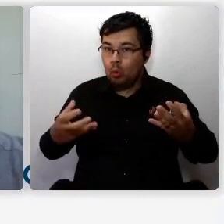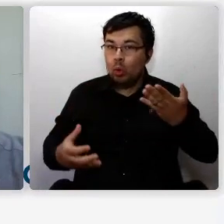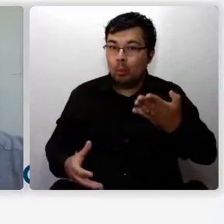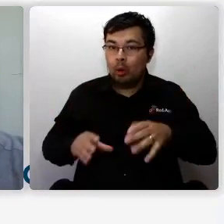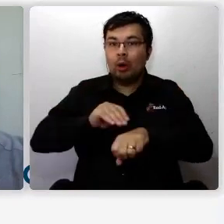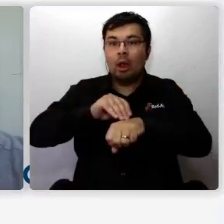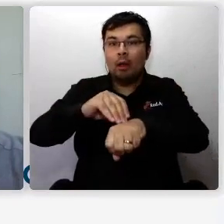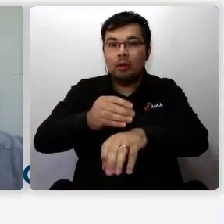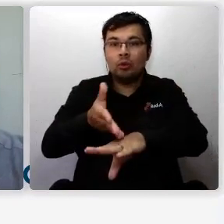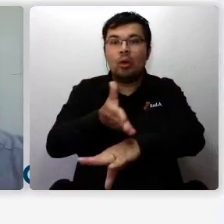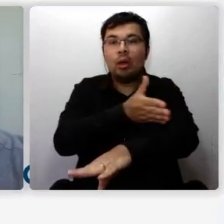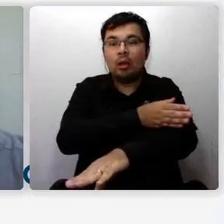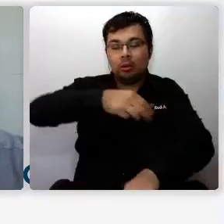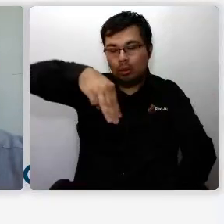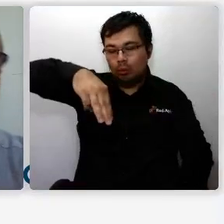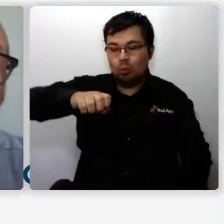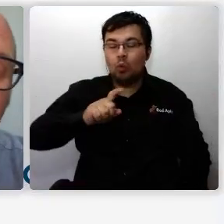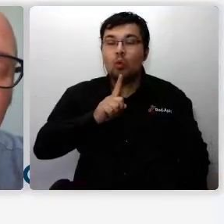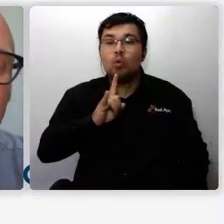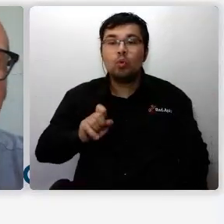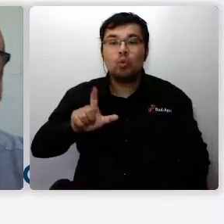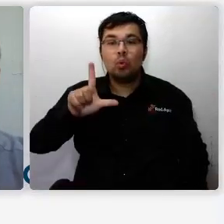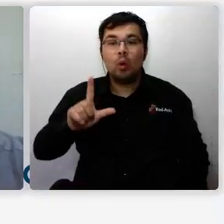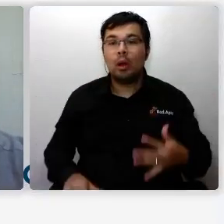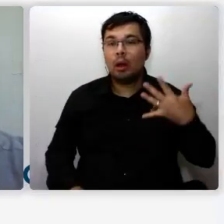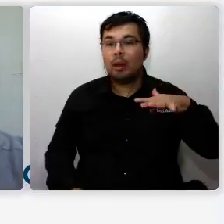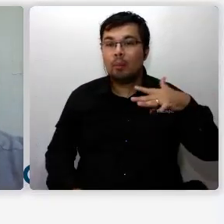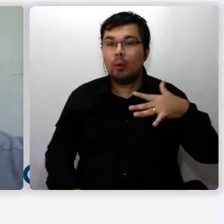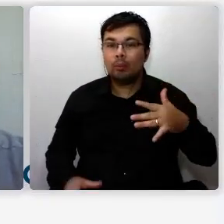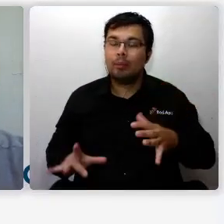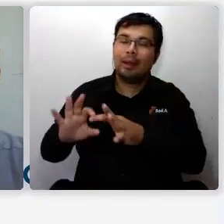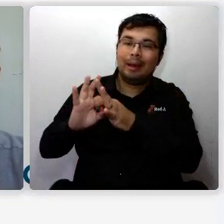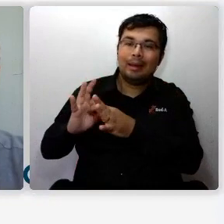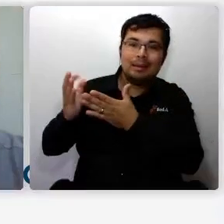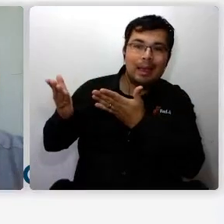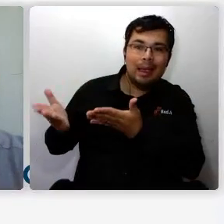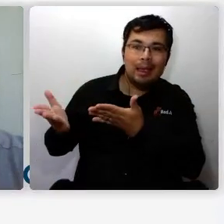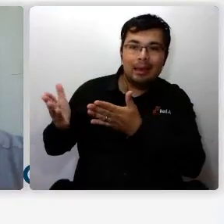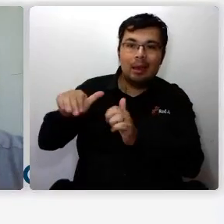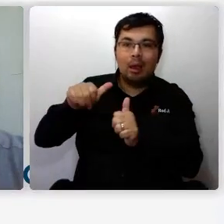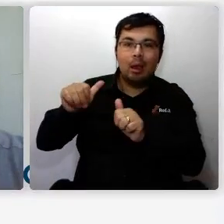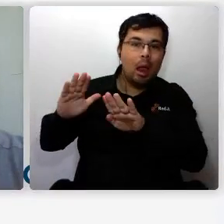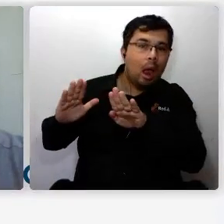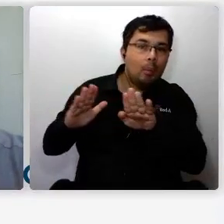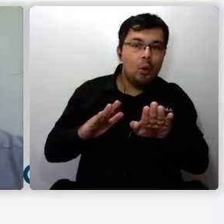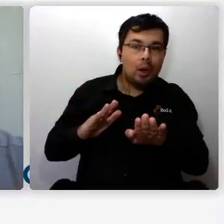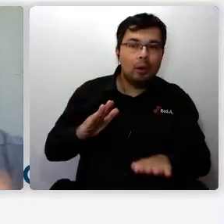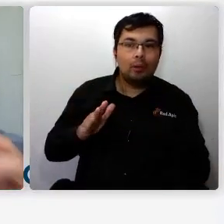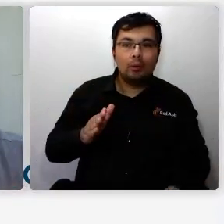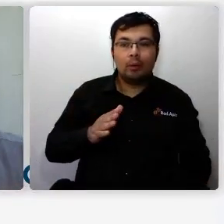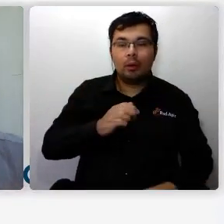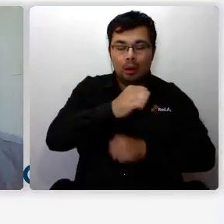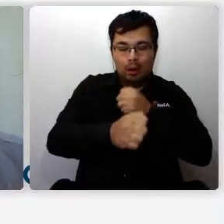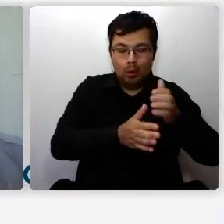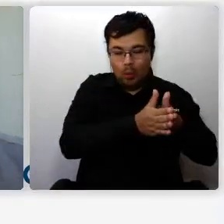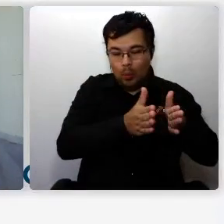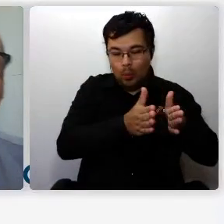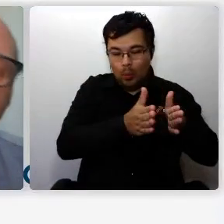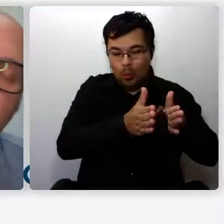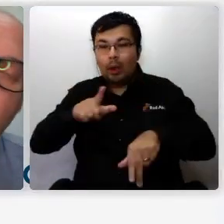la Mutual de Seguridad es sumamente importante, y que también agradecer a ellos que nos han acompañado a lo largo de este año con su participación. Breve minuto